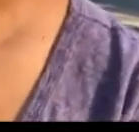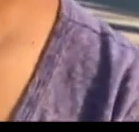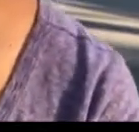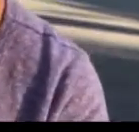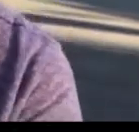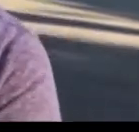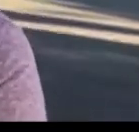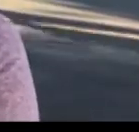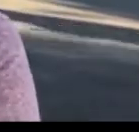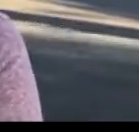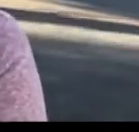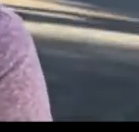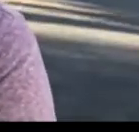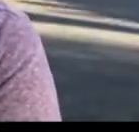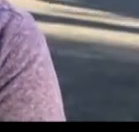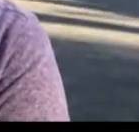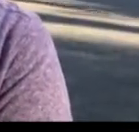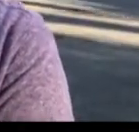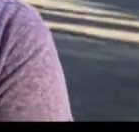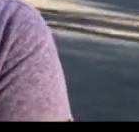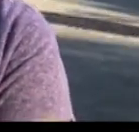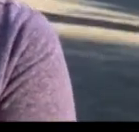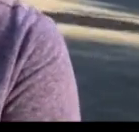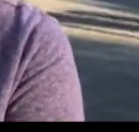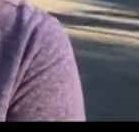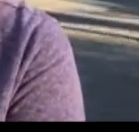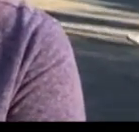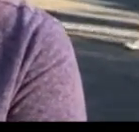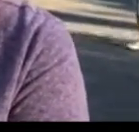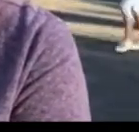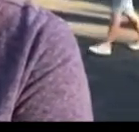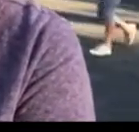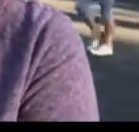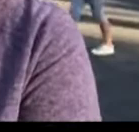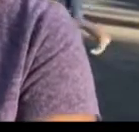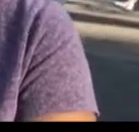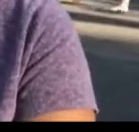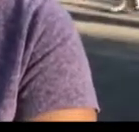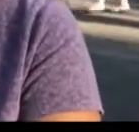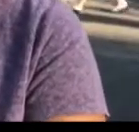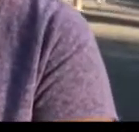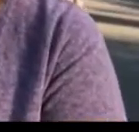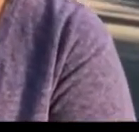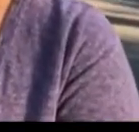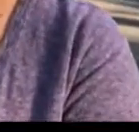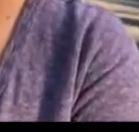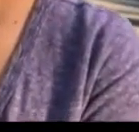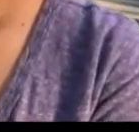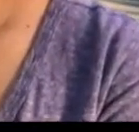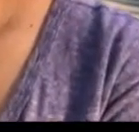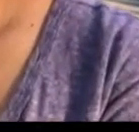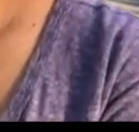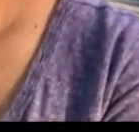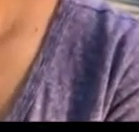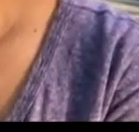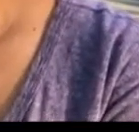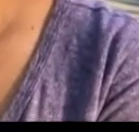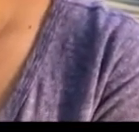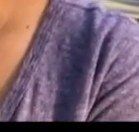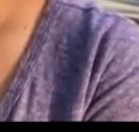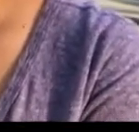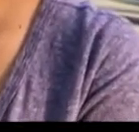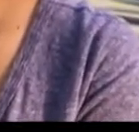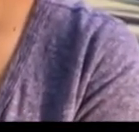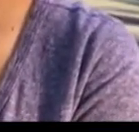más importante es tener la actitud, el deseo de seguir aprendiendo, porque cada día se aprende algo nuevo. Conocer a las personas que